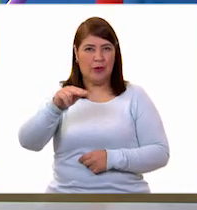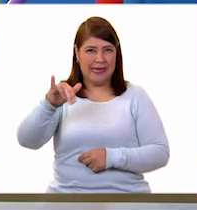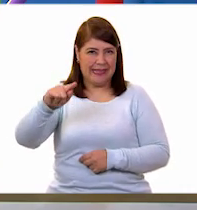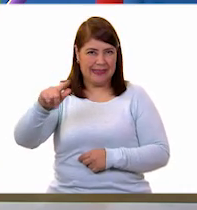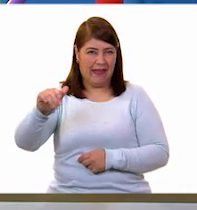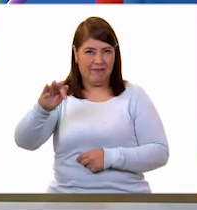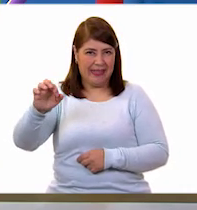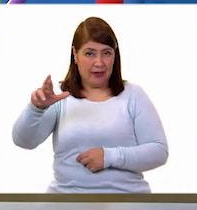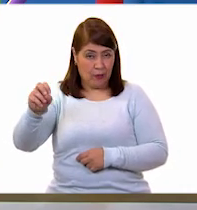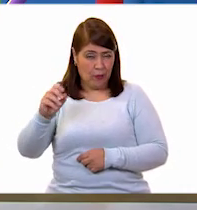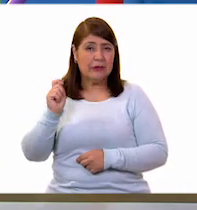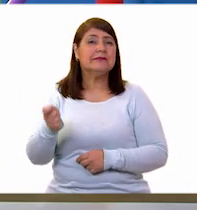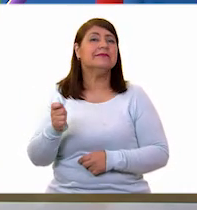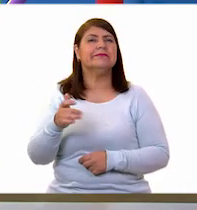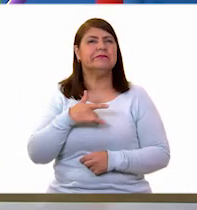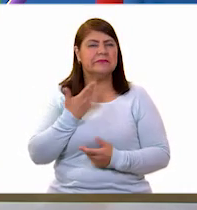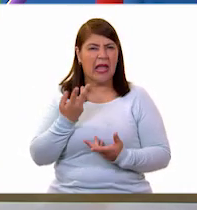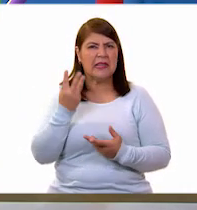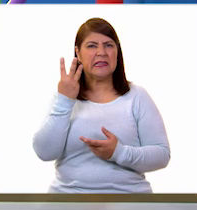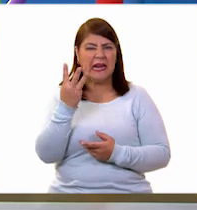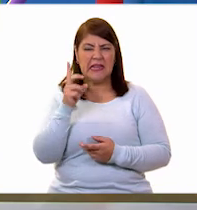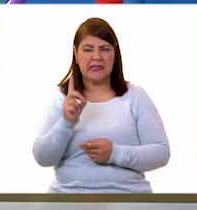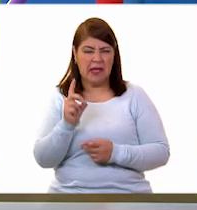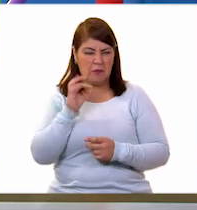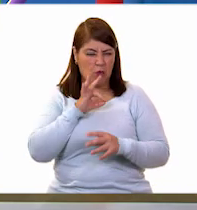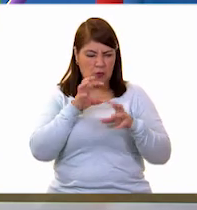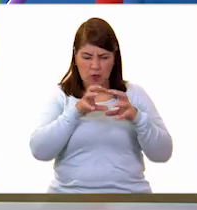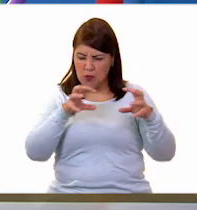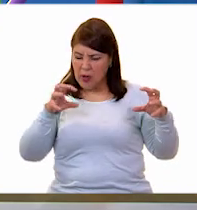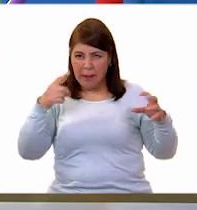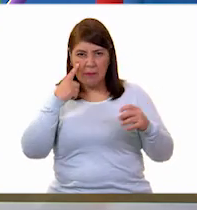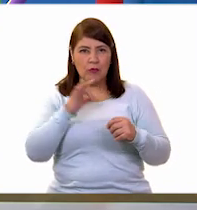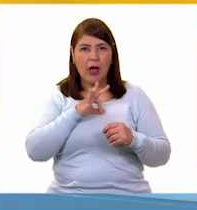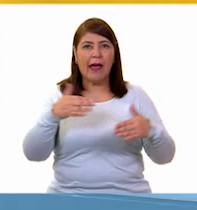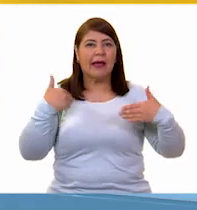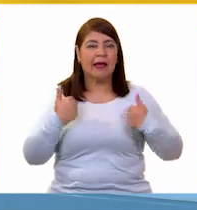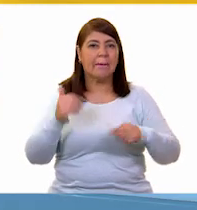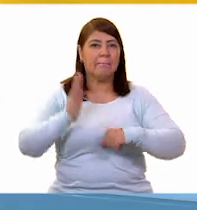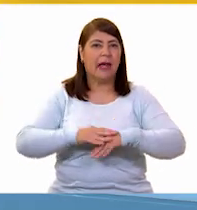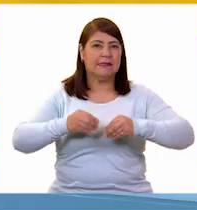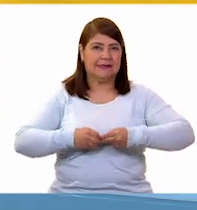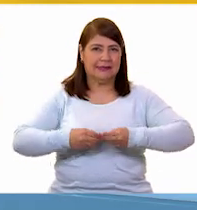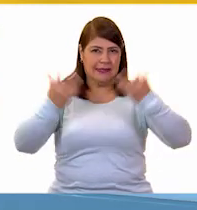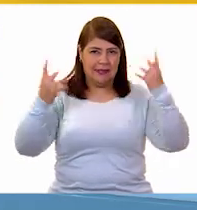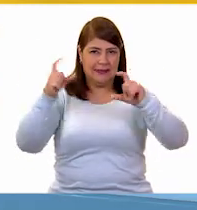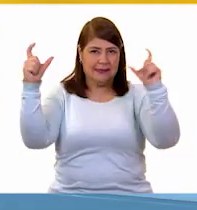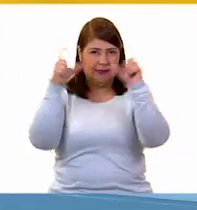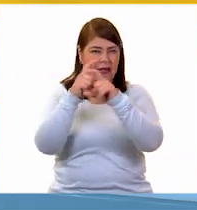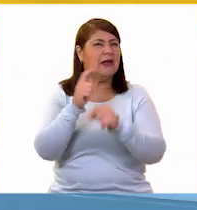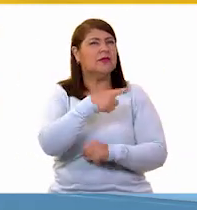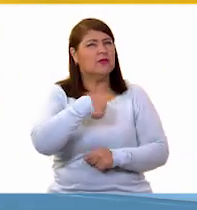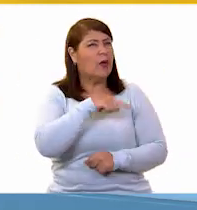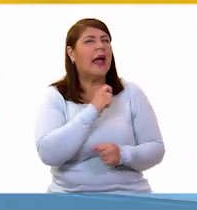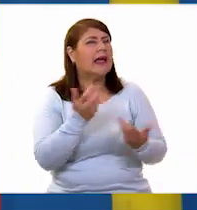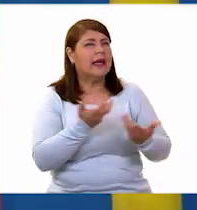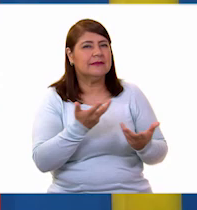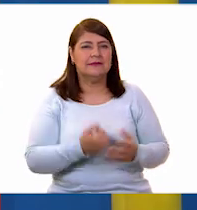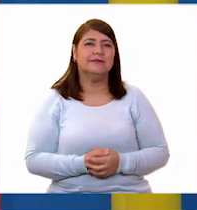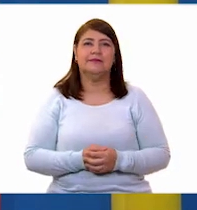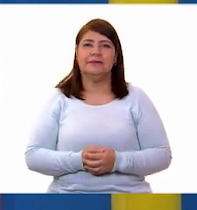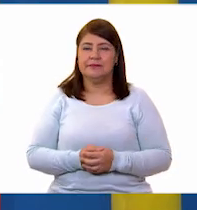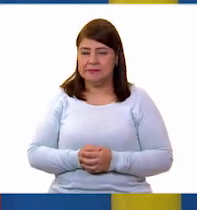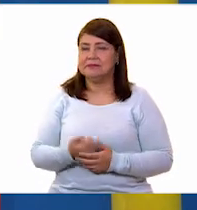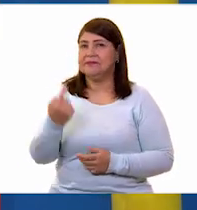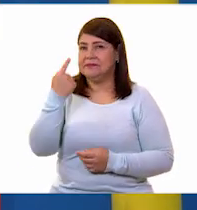modelo tridimensional para entender los eclipses? Me parece perfecto. ¿Y qué haremos entonces, maestro? Para